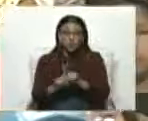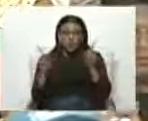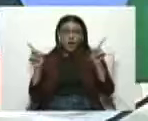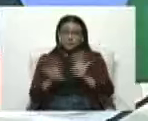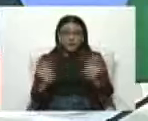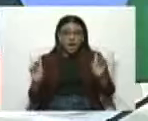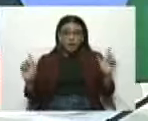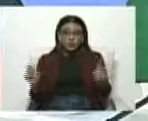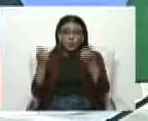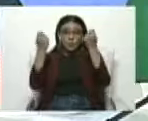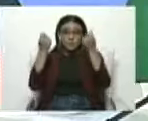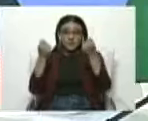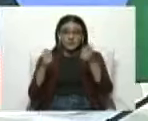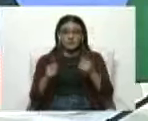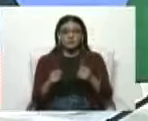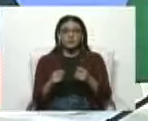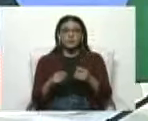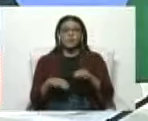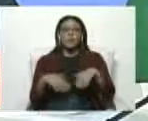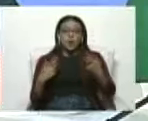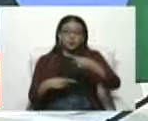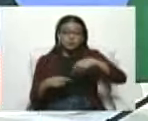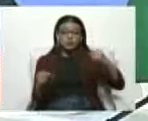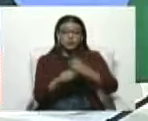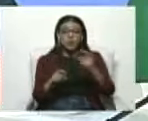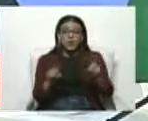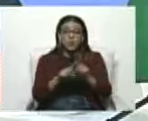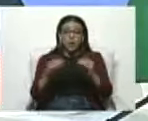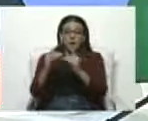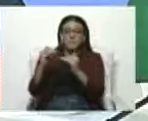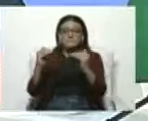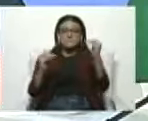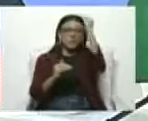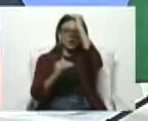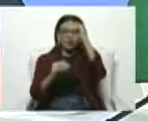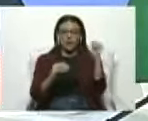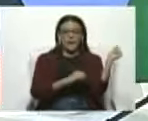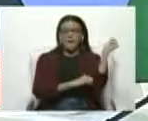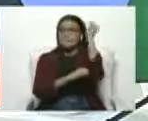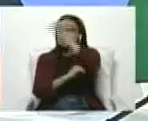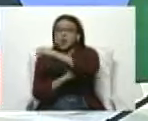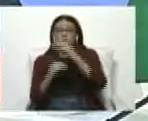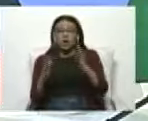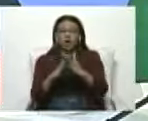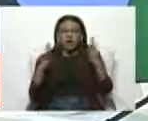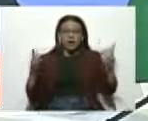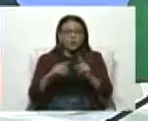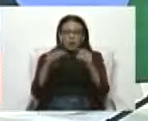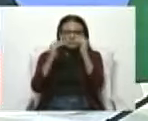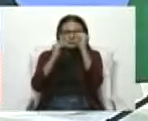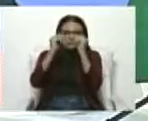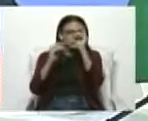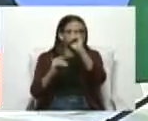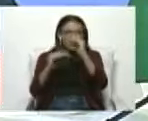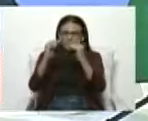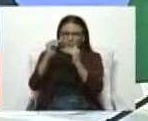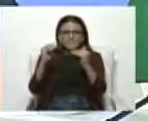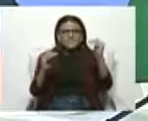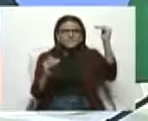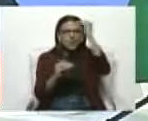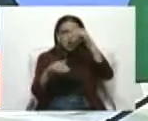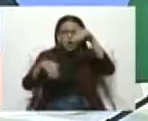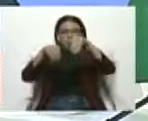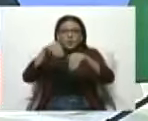características de ser por una amplísima mayoría, con una votación histórica que podemos